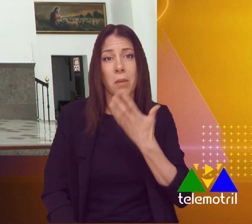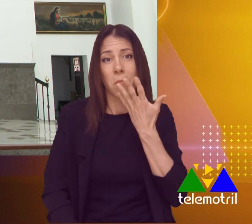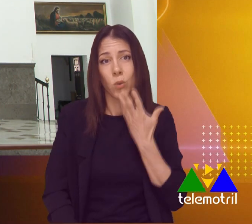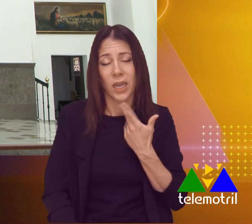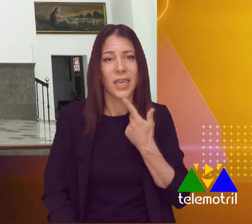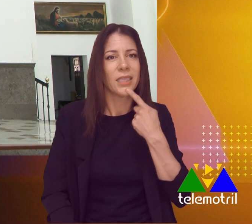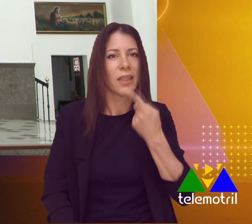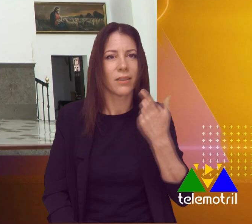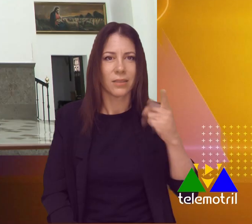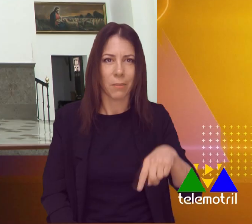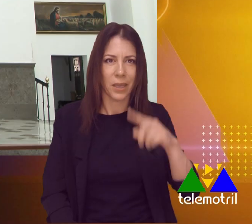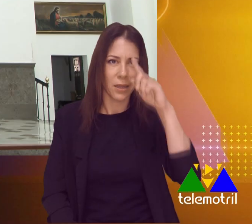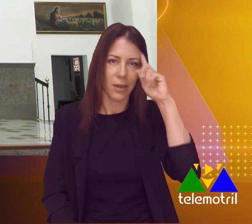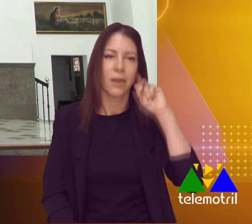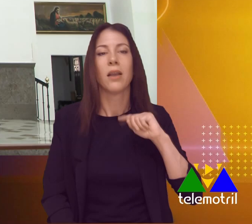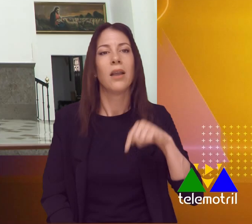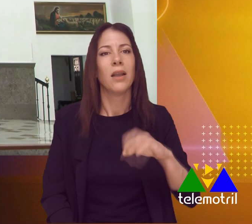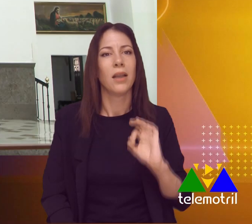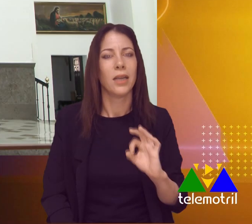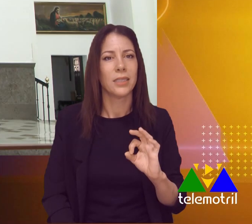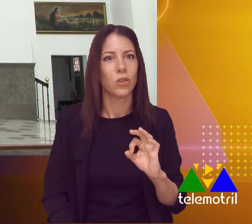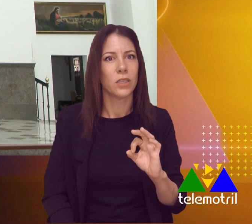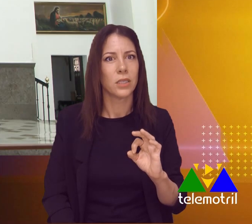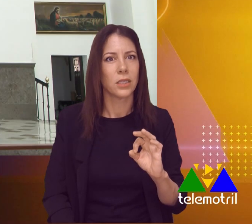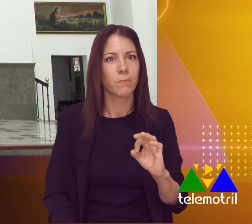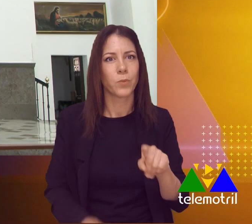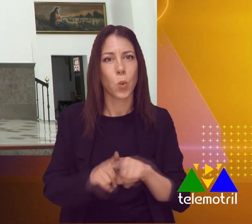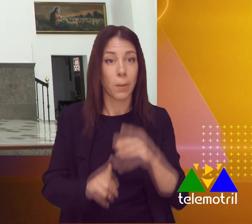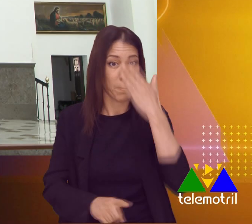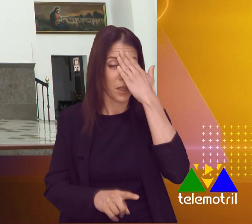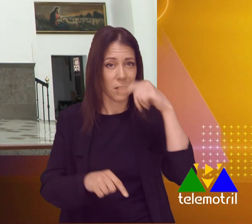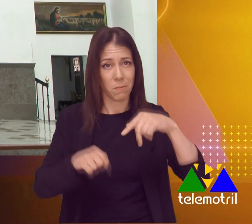citar, esto es el presbiterio de la iglesia, ¿no?